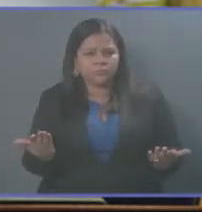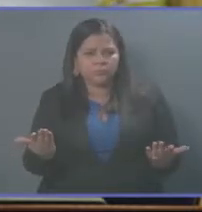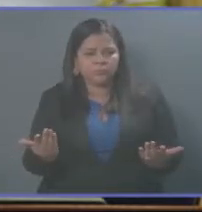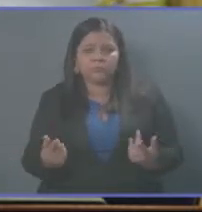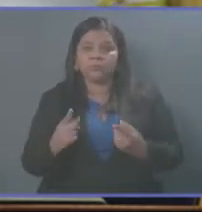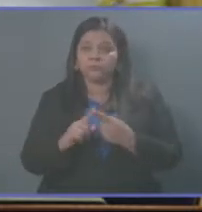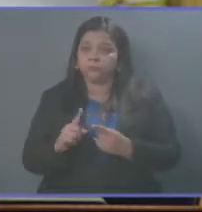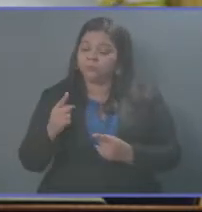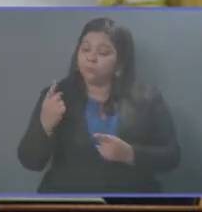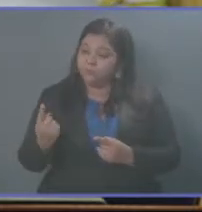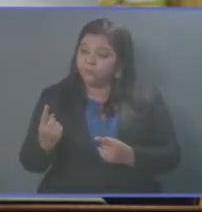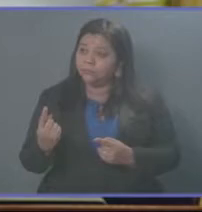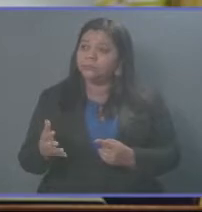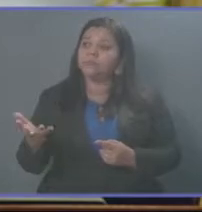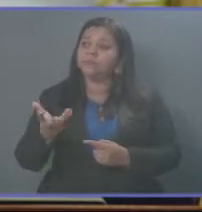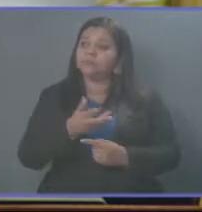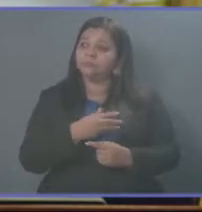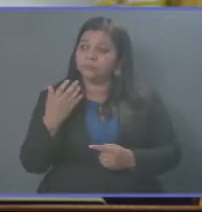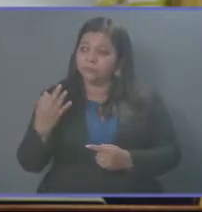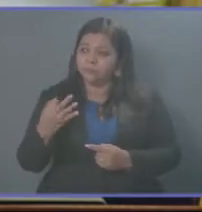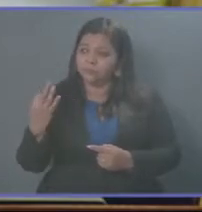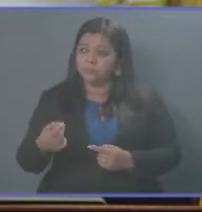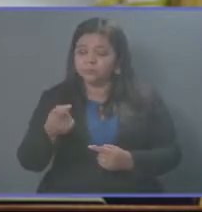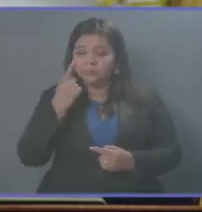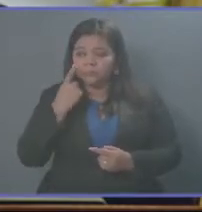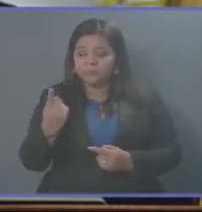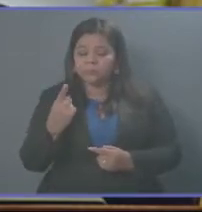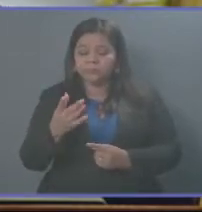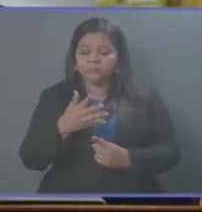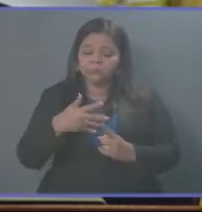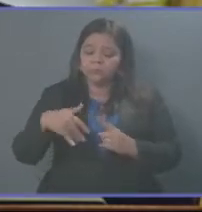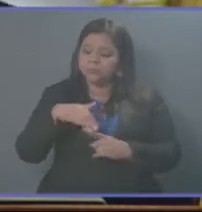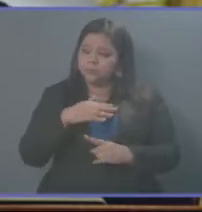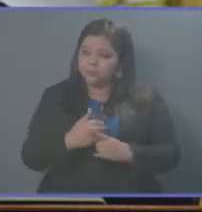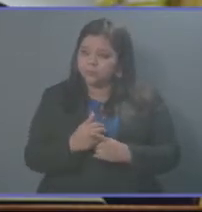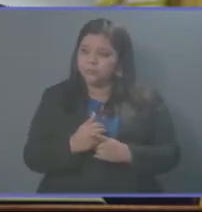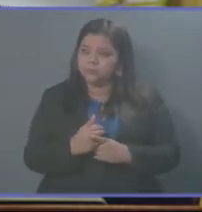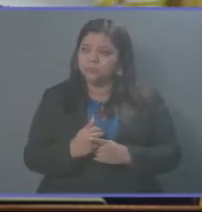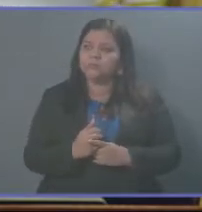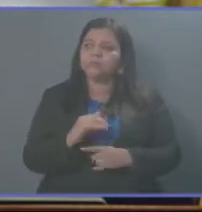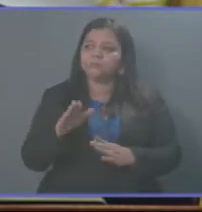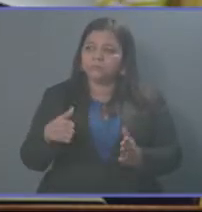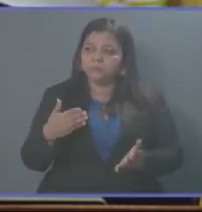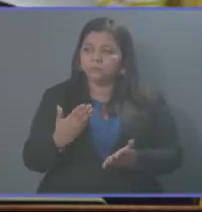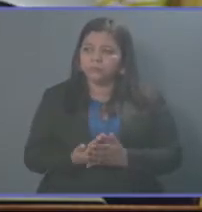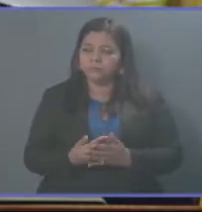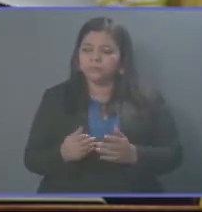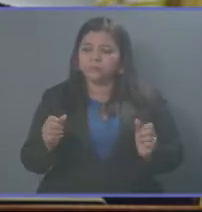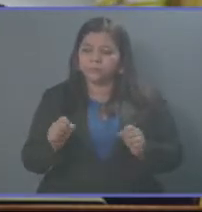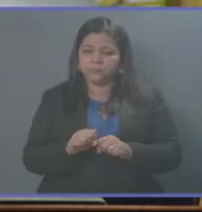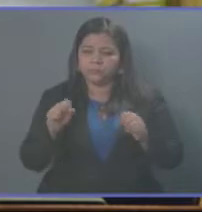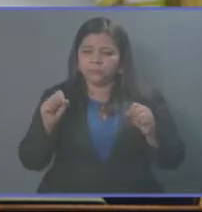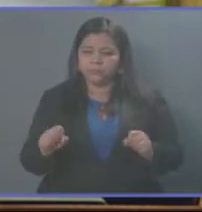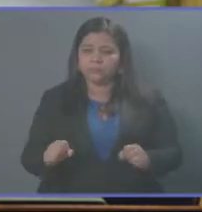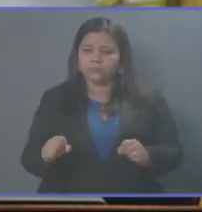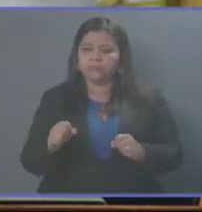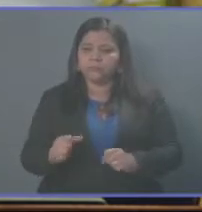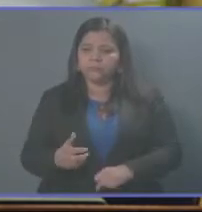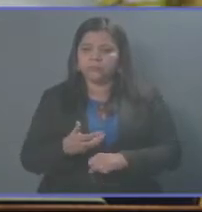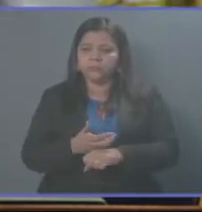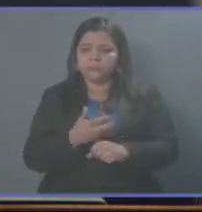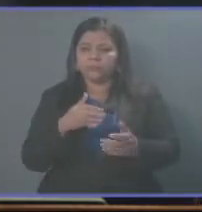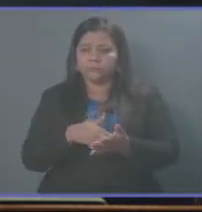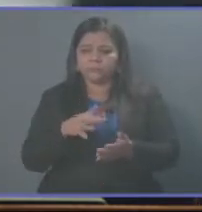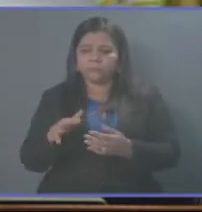primer lugar, debemos diferenciar las condiciones y las circunstancias del sistema de transporte público de